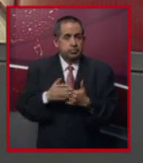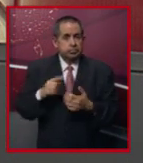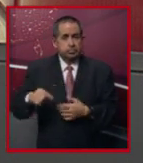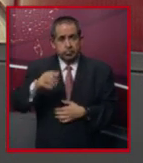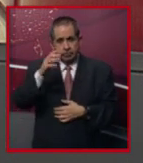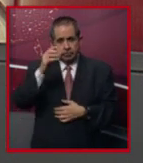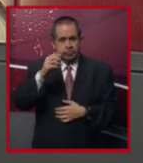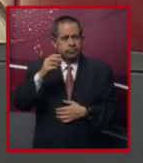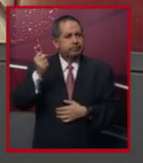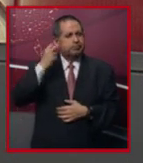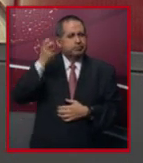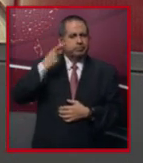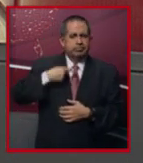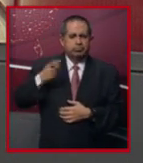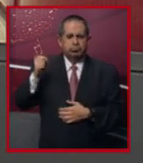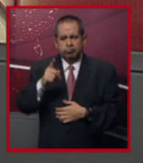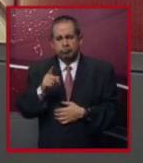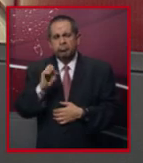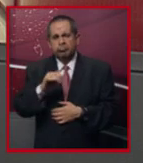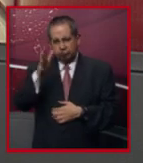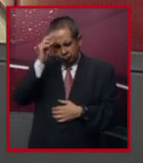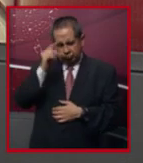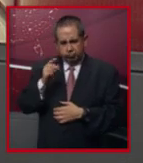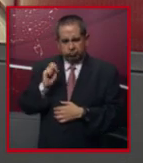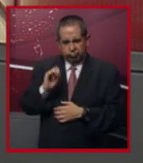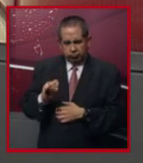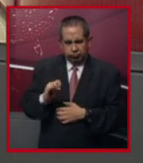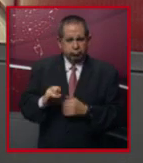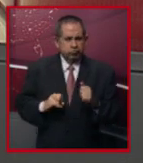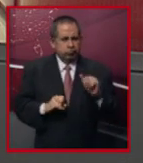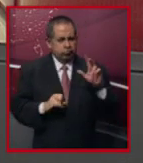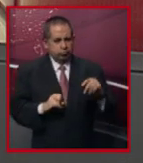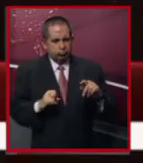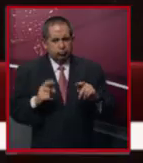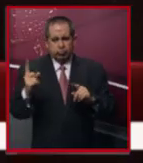son los oradores a favor y en contra. Así se dio esta discusión.